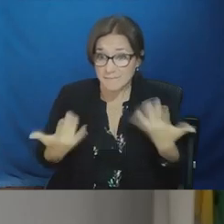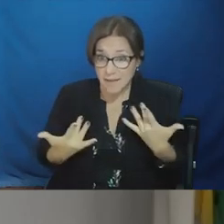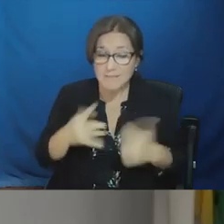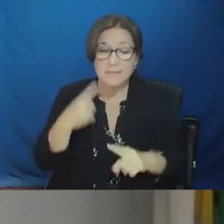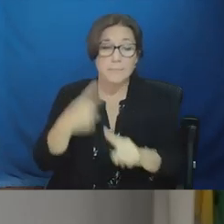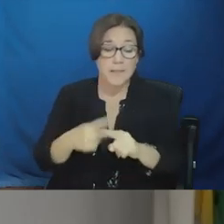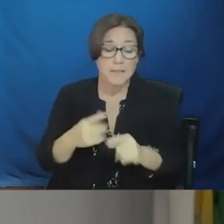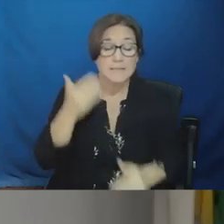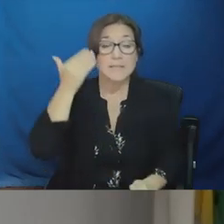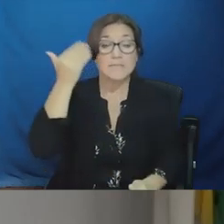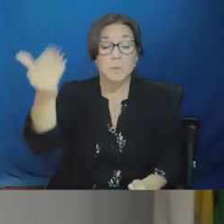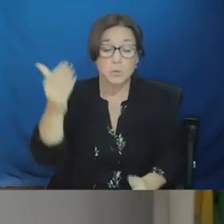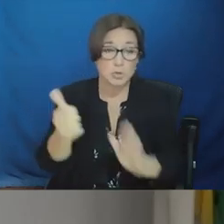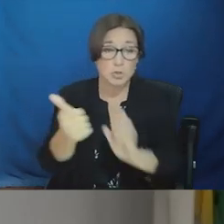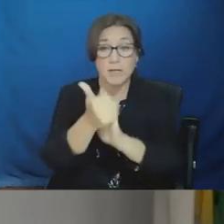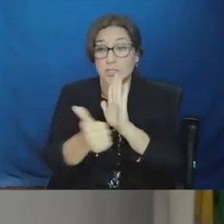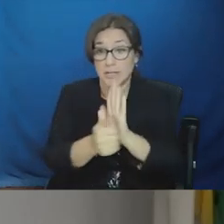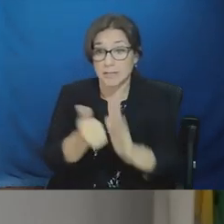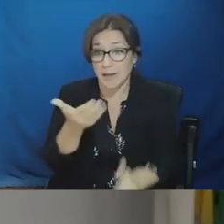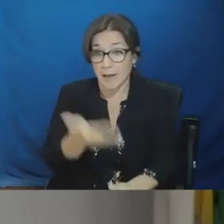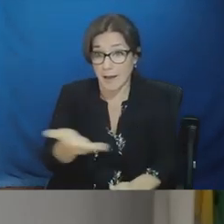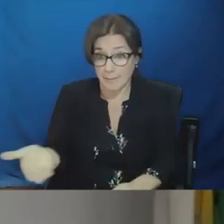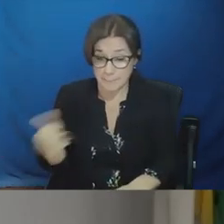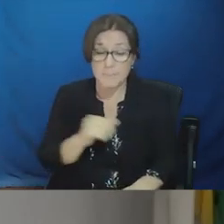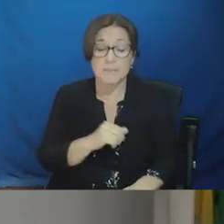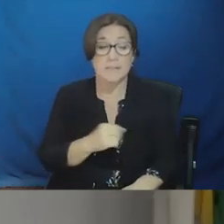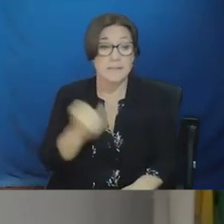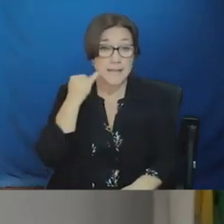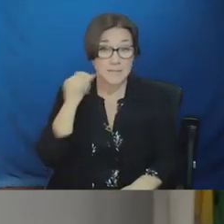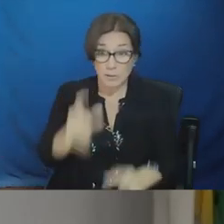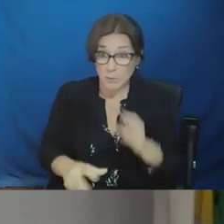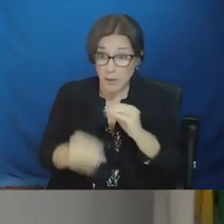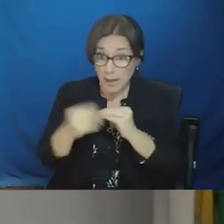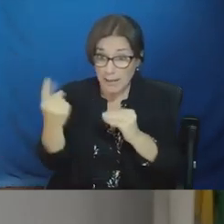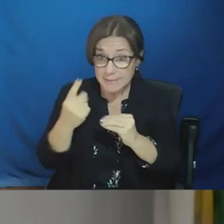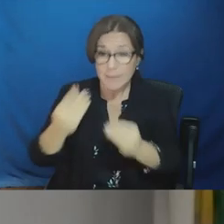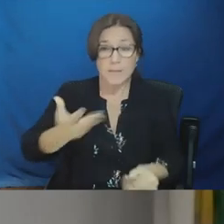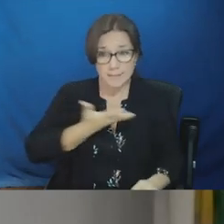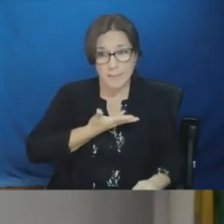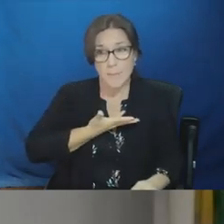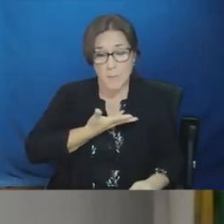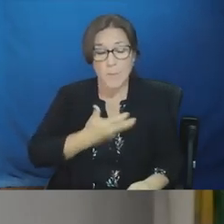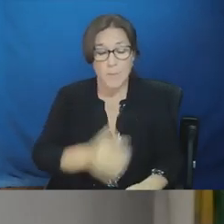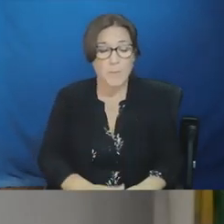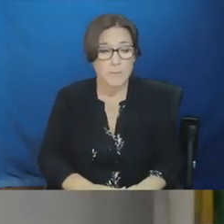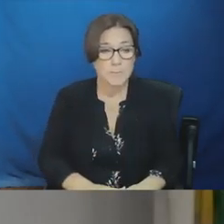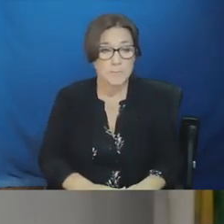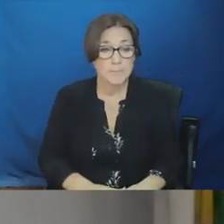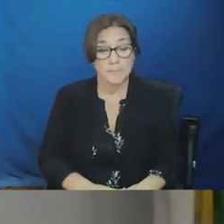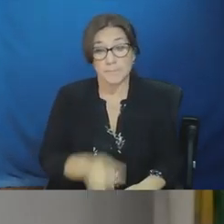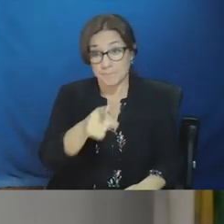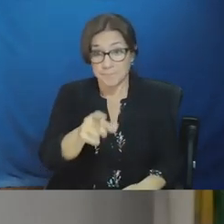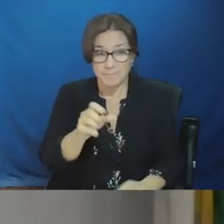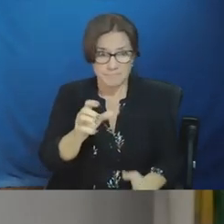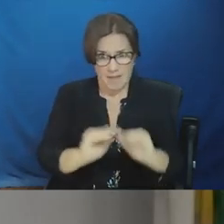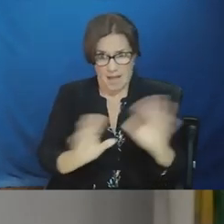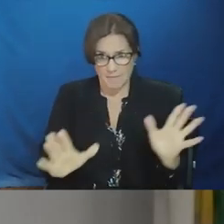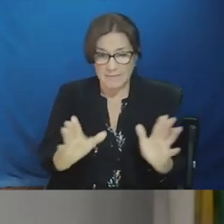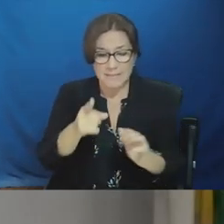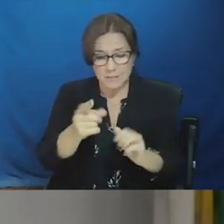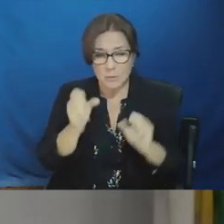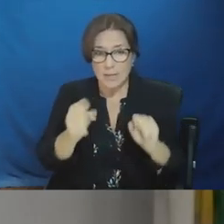futuro y si quieren agregar algo por favor a dice nos pero como pueden ver tenemos muchísimas cosas planificadas para la próxima reunión